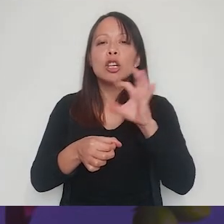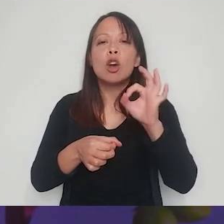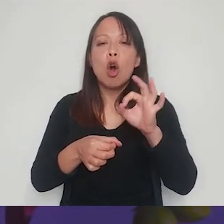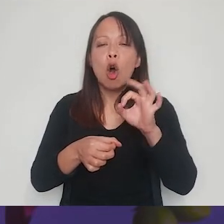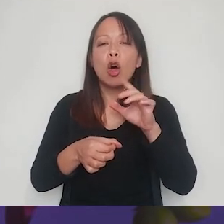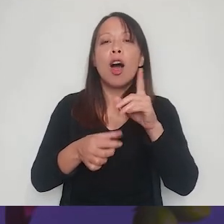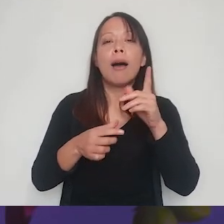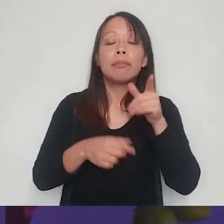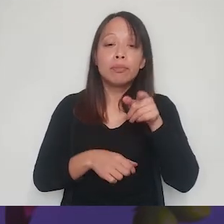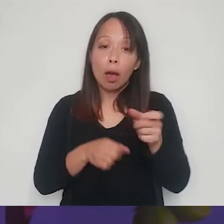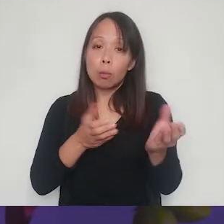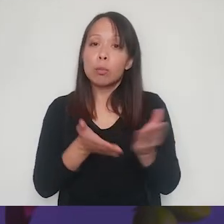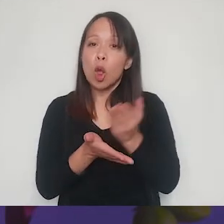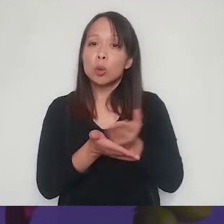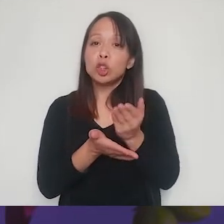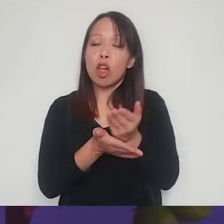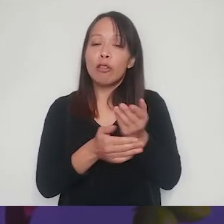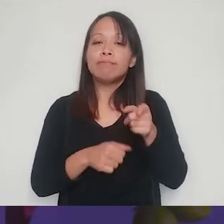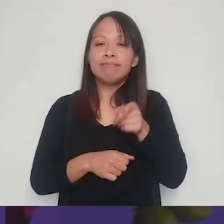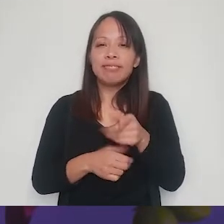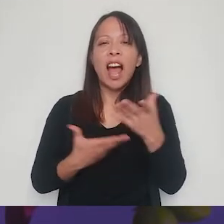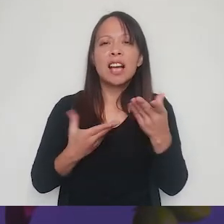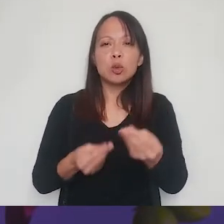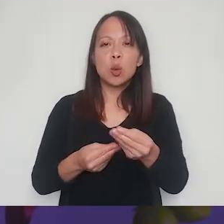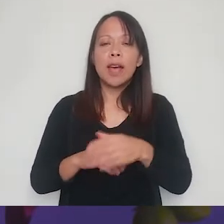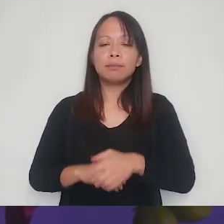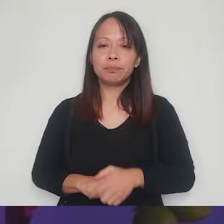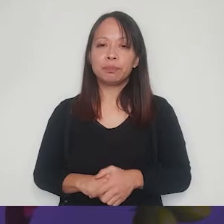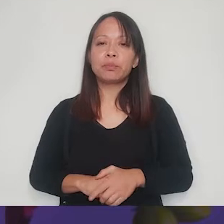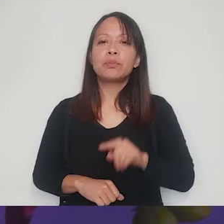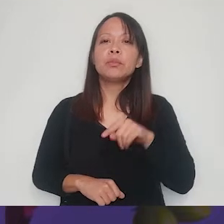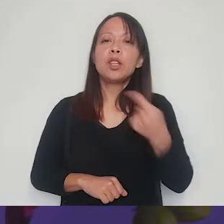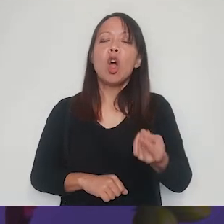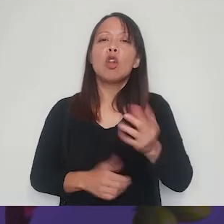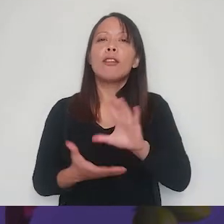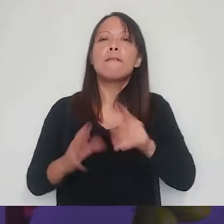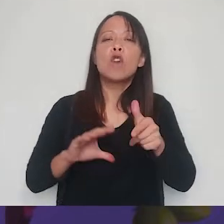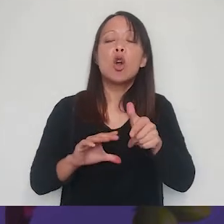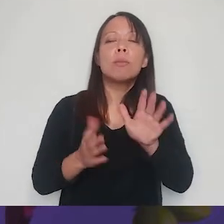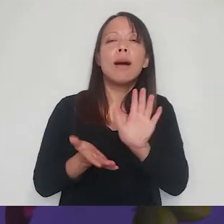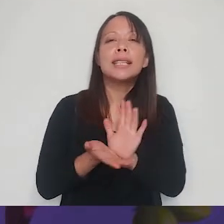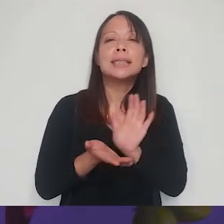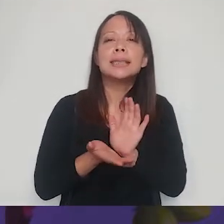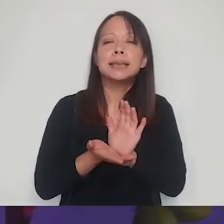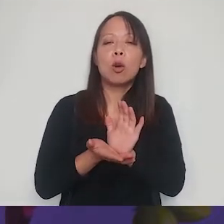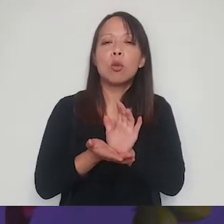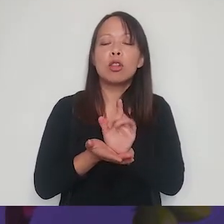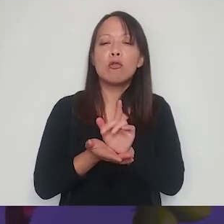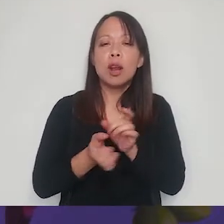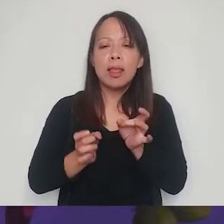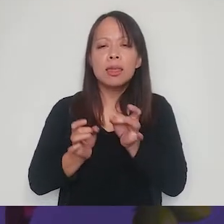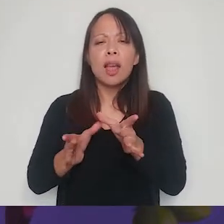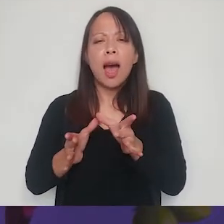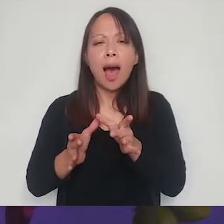Kreiner. Lo mismo ocurre entonces con tricostatina y con ácido valproico, que es otro inhibidor de acetilasas de histonas